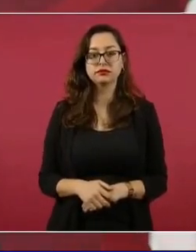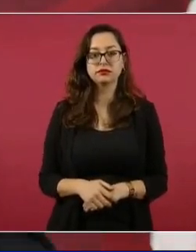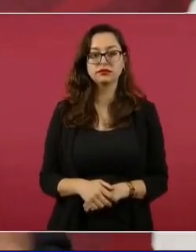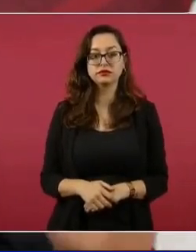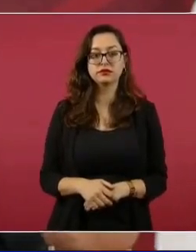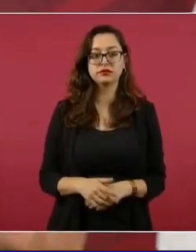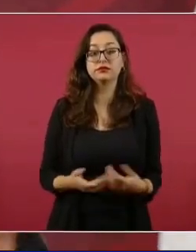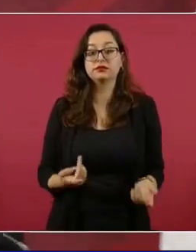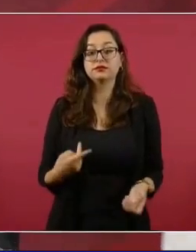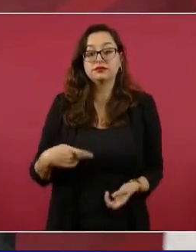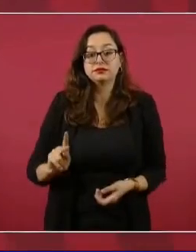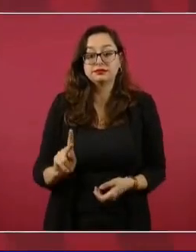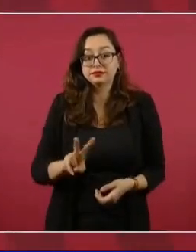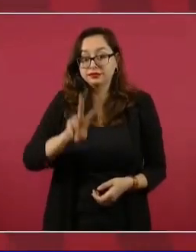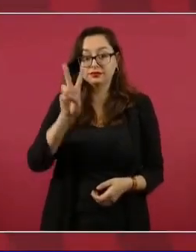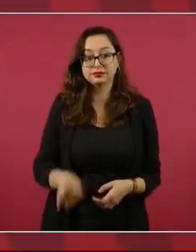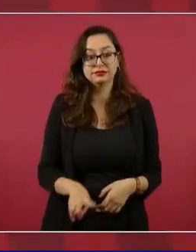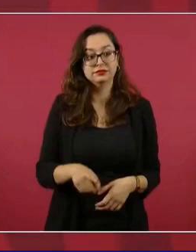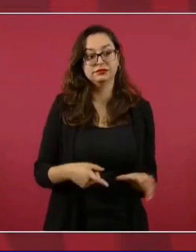fueron sorprendidos.